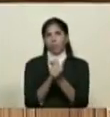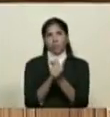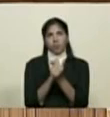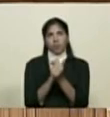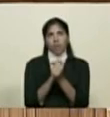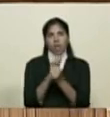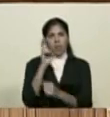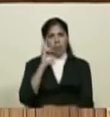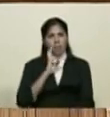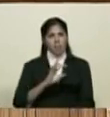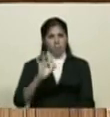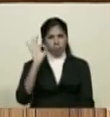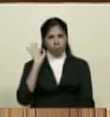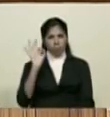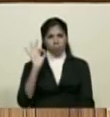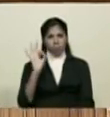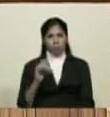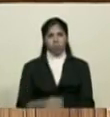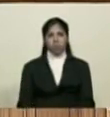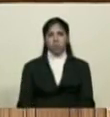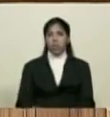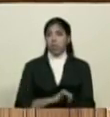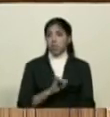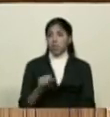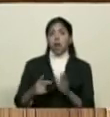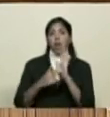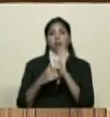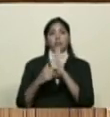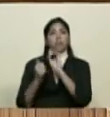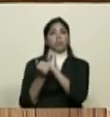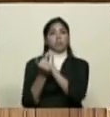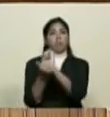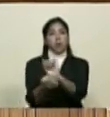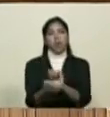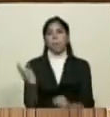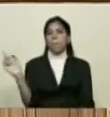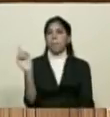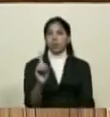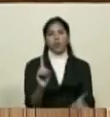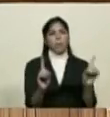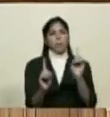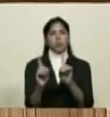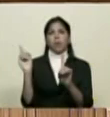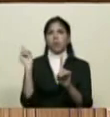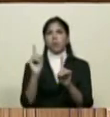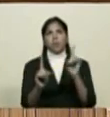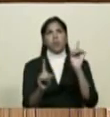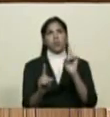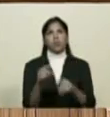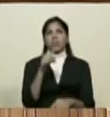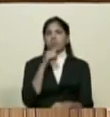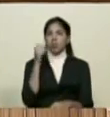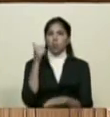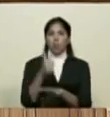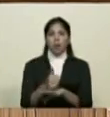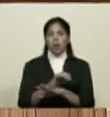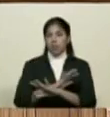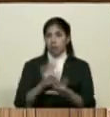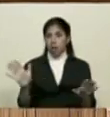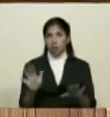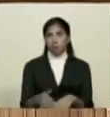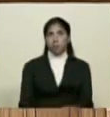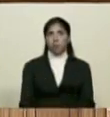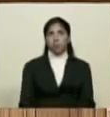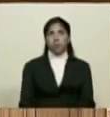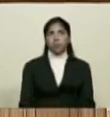pulcra, la presentación de los presuntos responsables, Pero vean esto, es